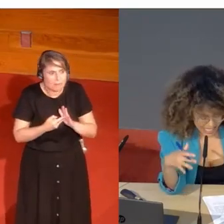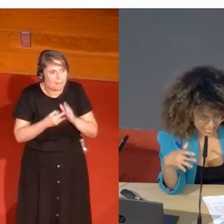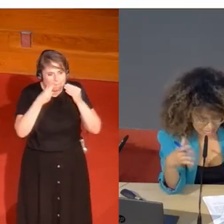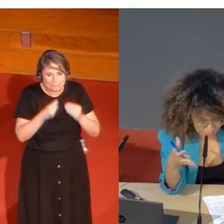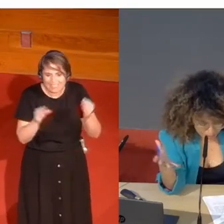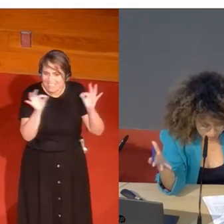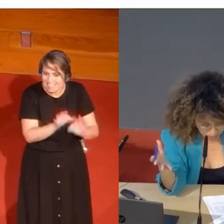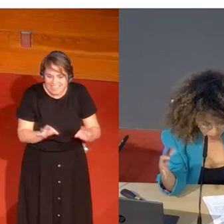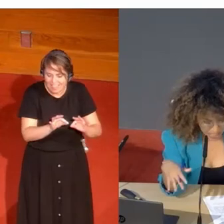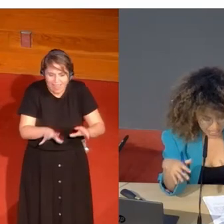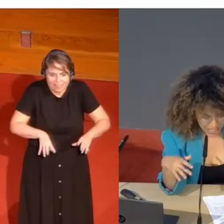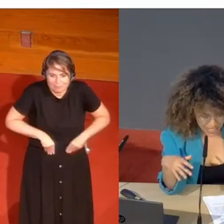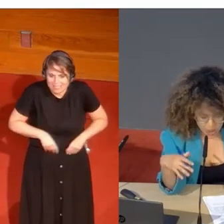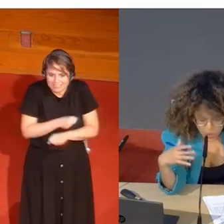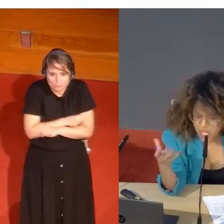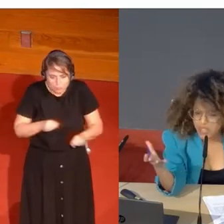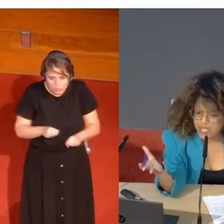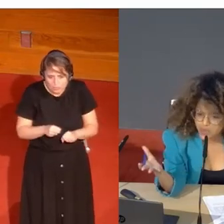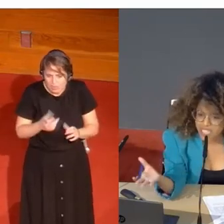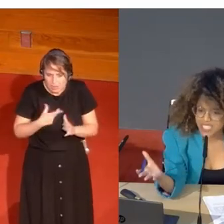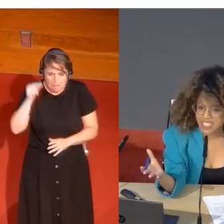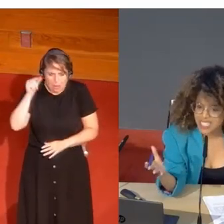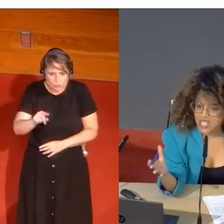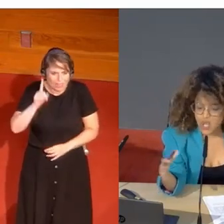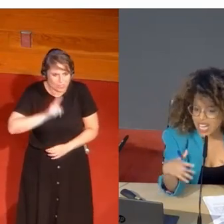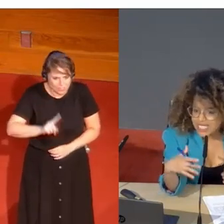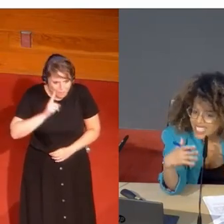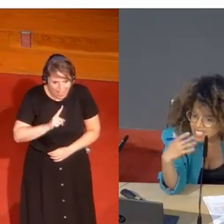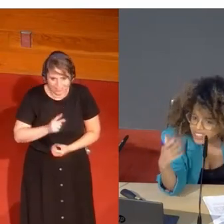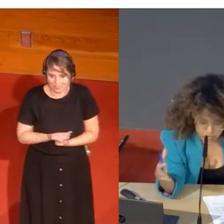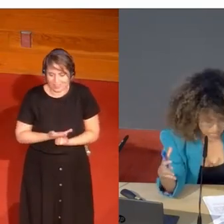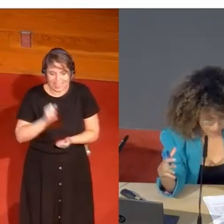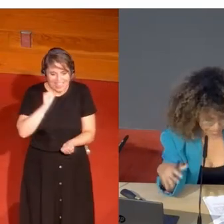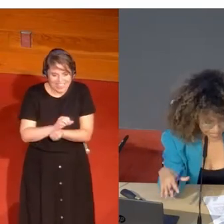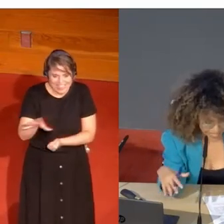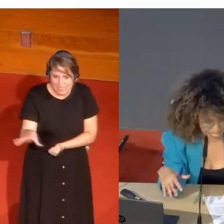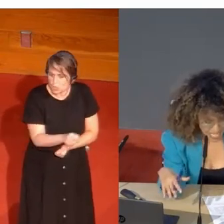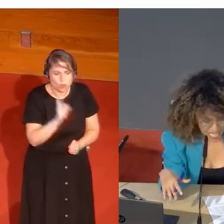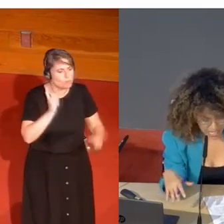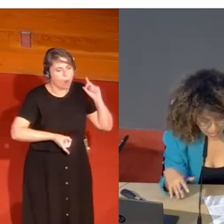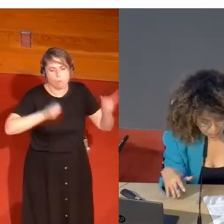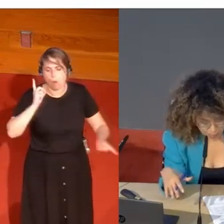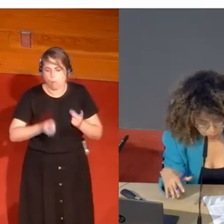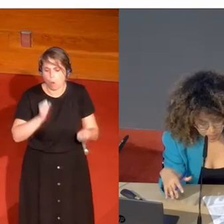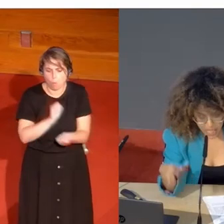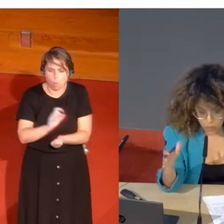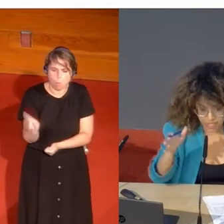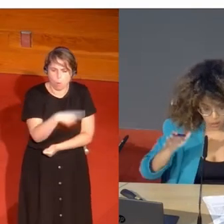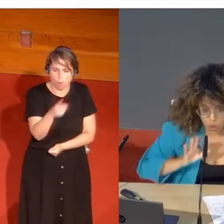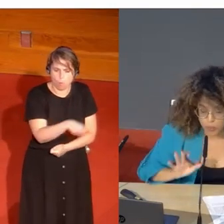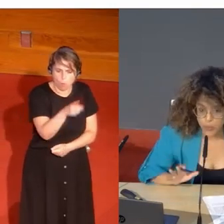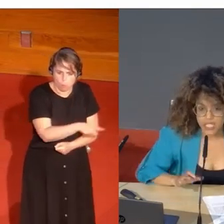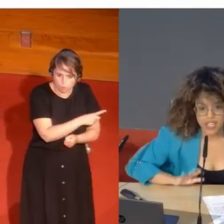Eh aceptable no eh Son acusaciones falsas detenciones arbitrarias e